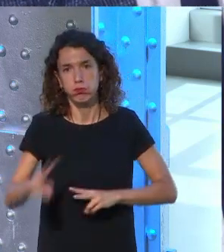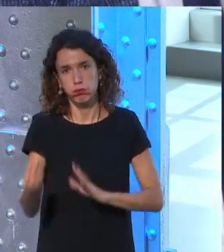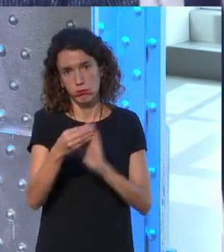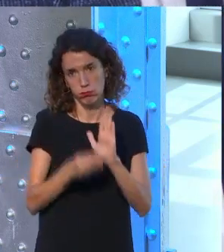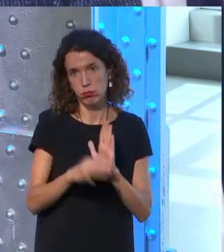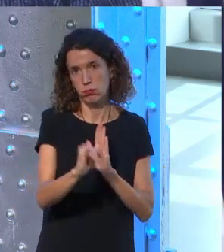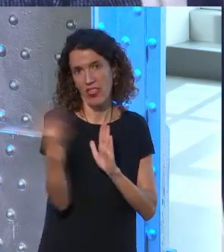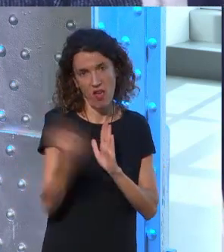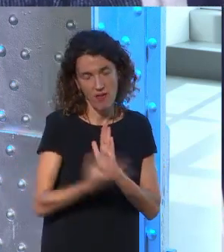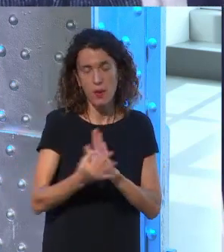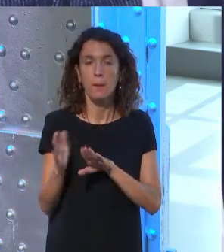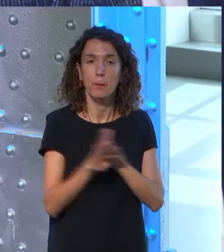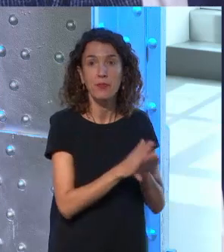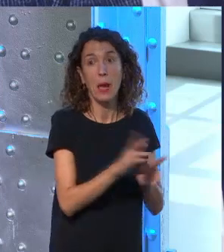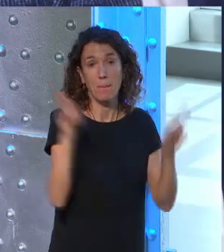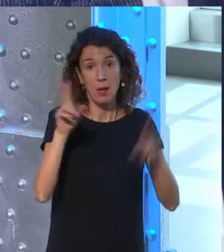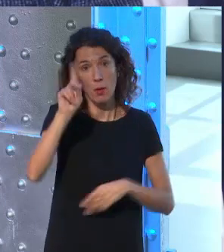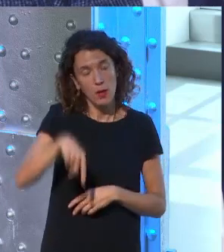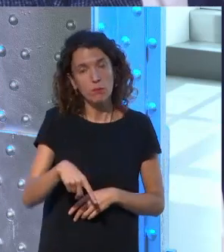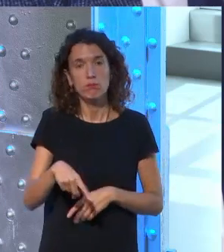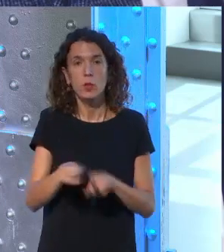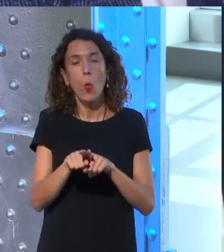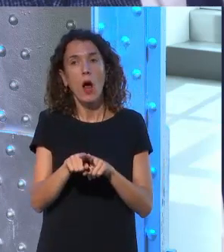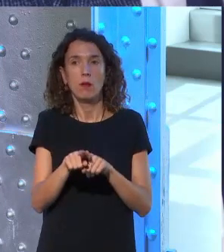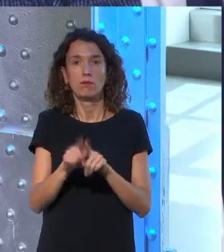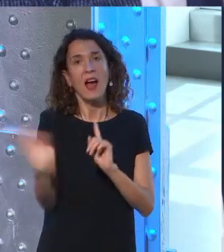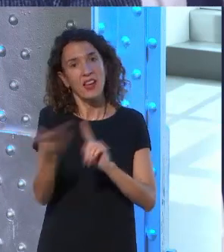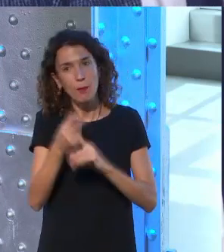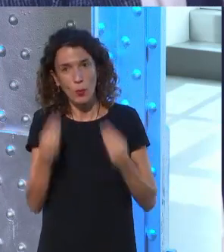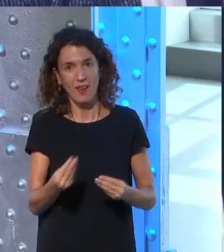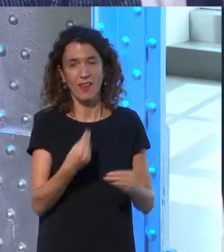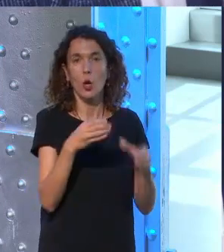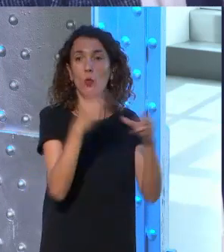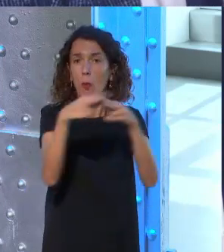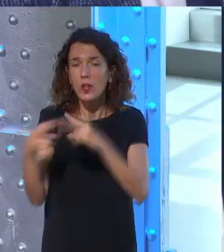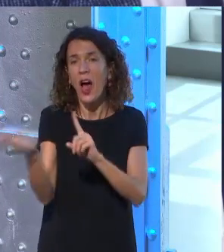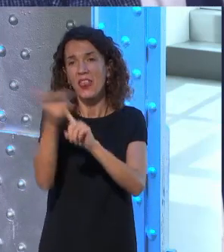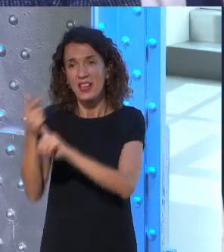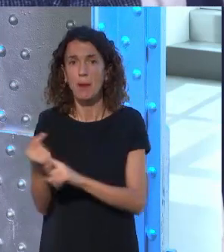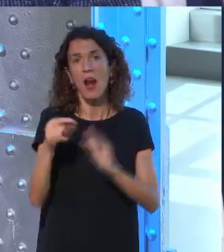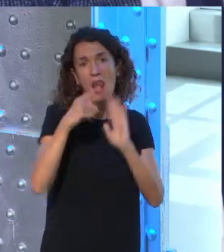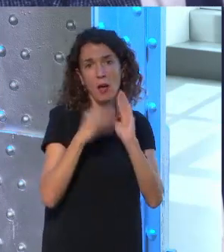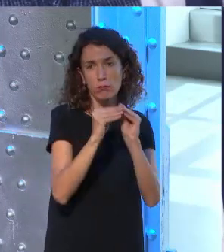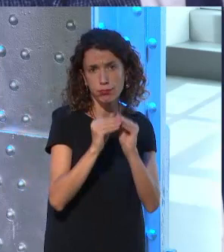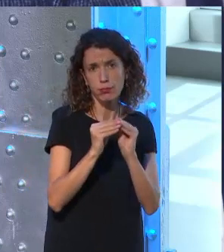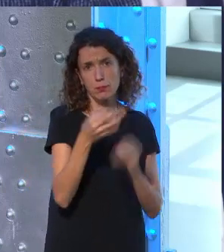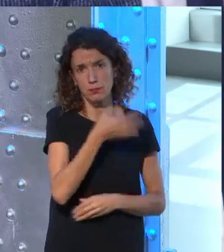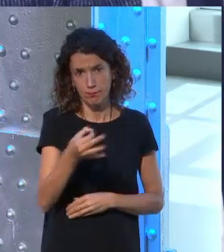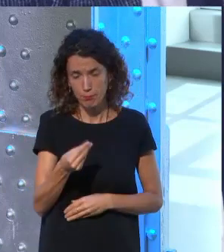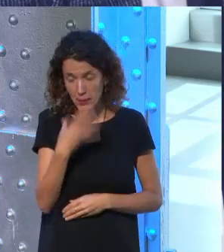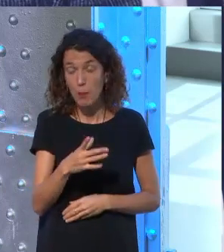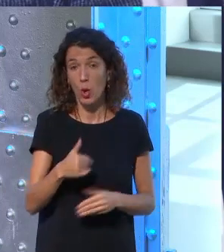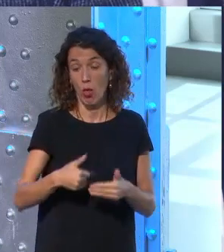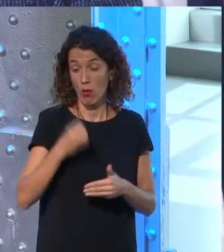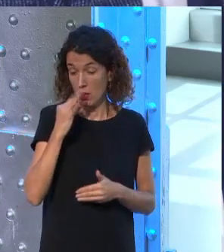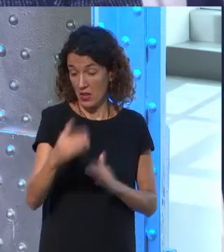han planteado. Y espero y deseo que acertemos, los legisladores acertemos en nuestro trabajo, porque igual a la vuelta de muy